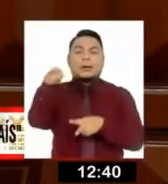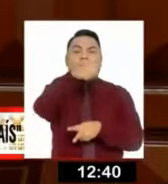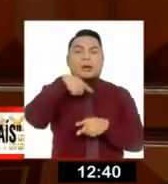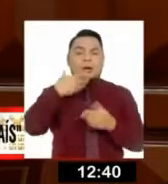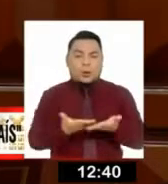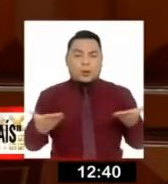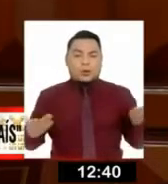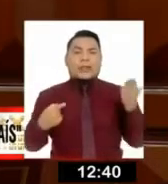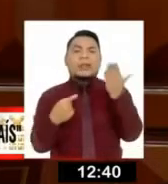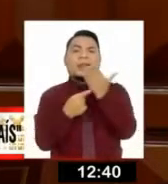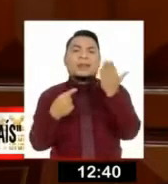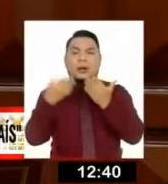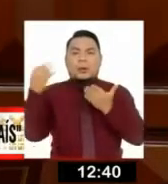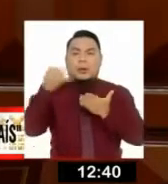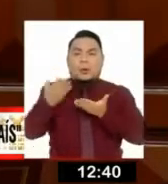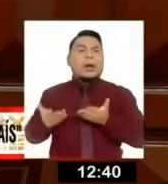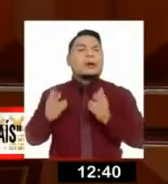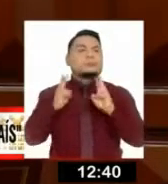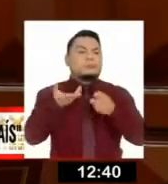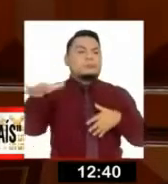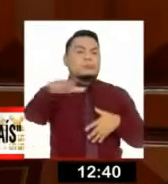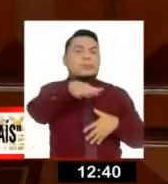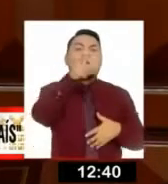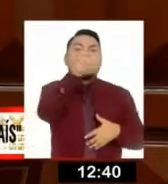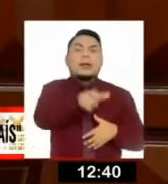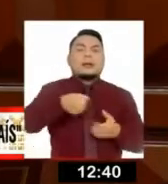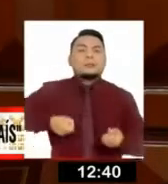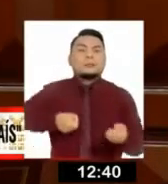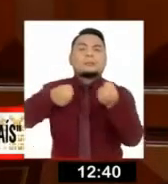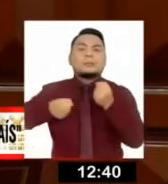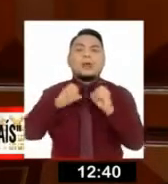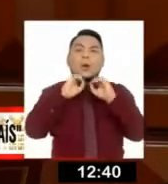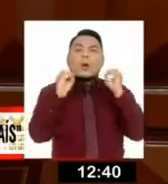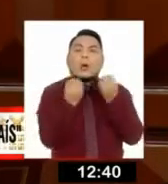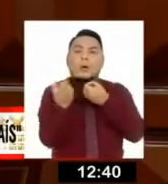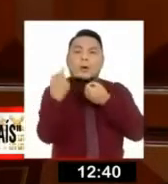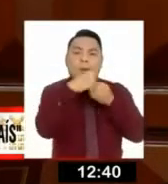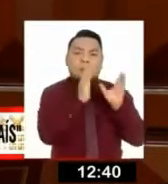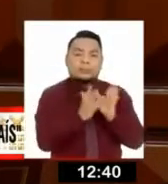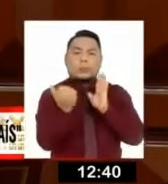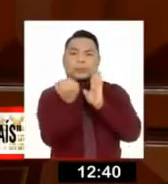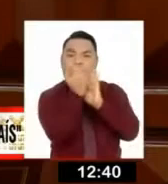equipos y tecnología de punta a los agricultores organizados.